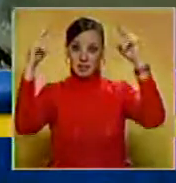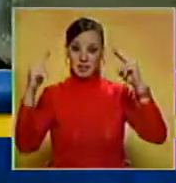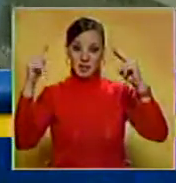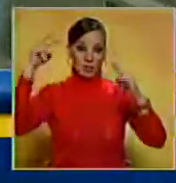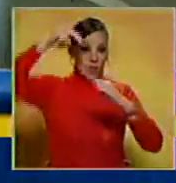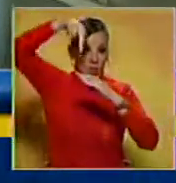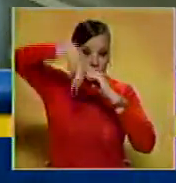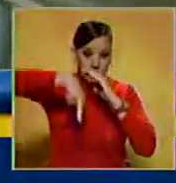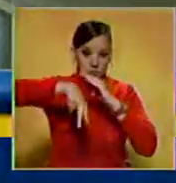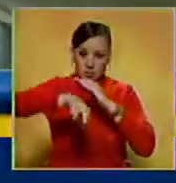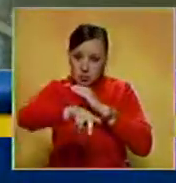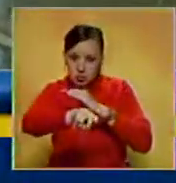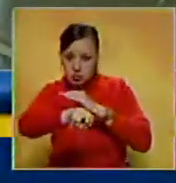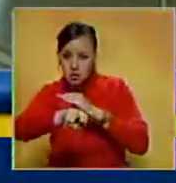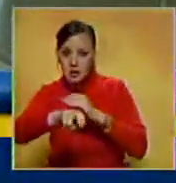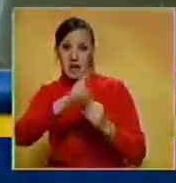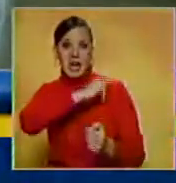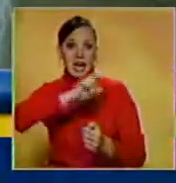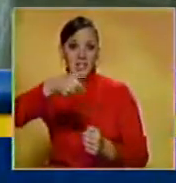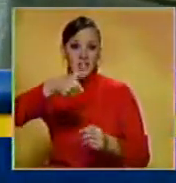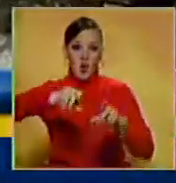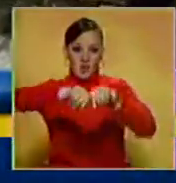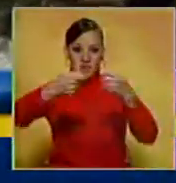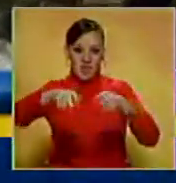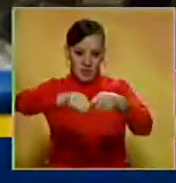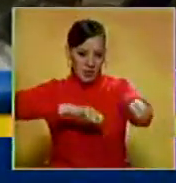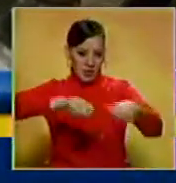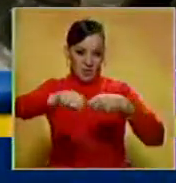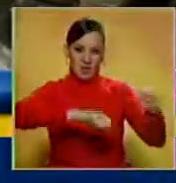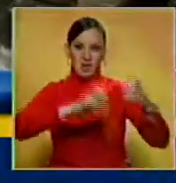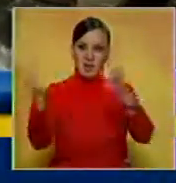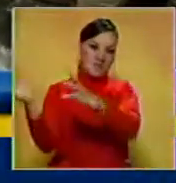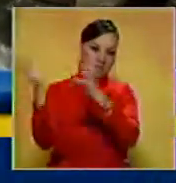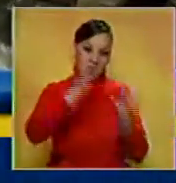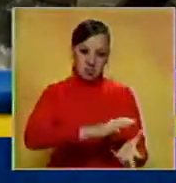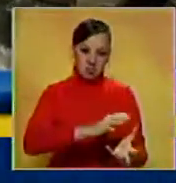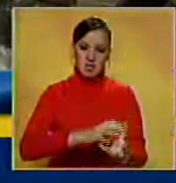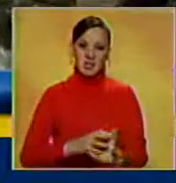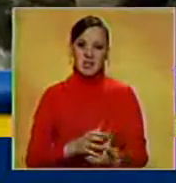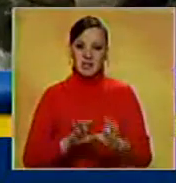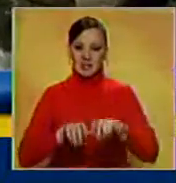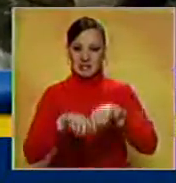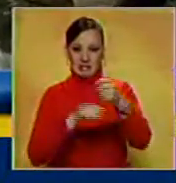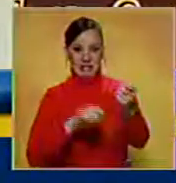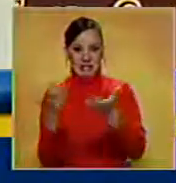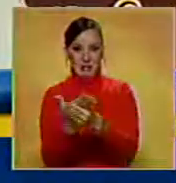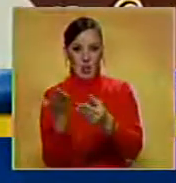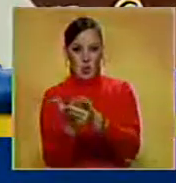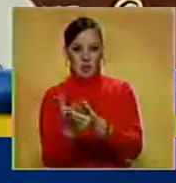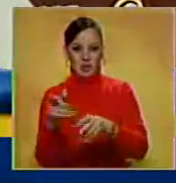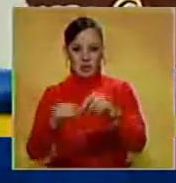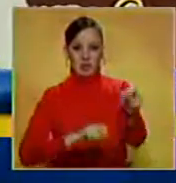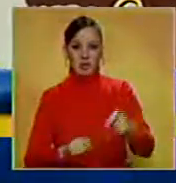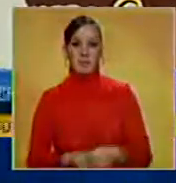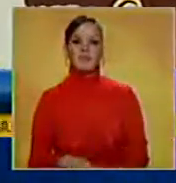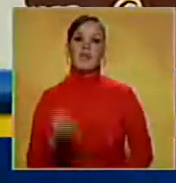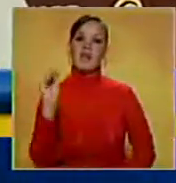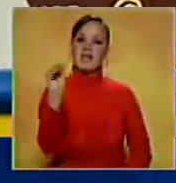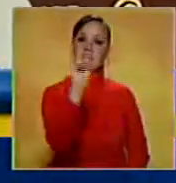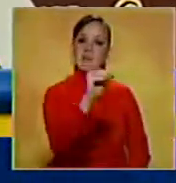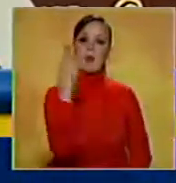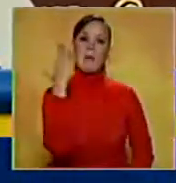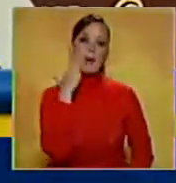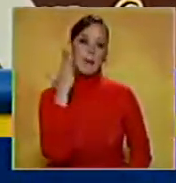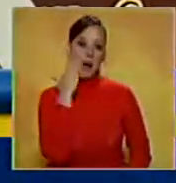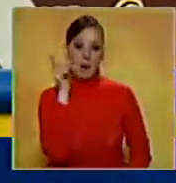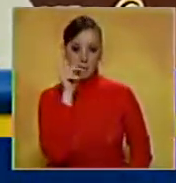entrar en los salones y la dirección en donde destruyeron libros, estantes, escritorios y documentos. El llamado más a los padres y